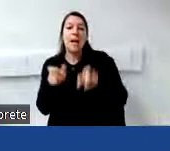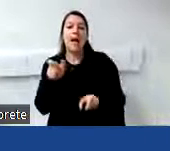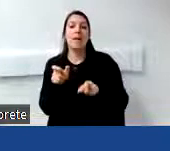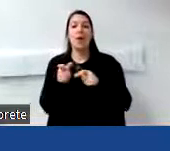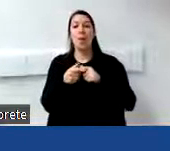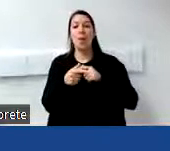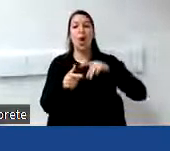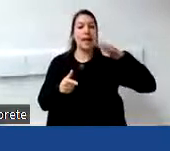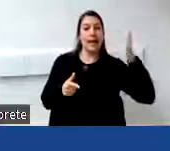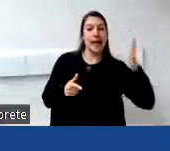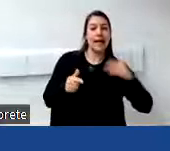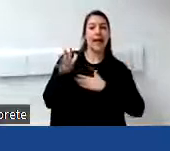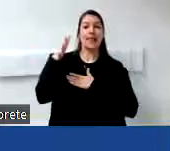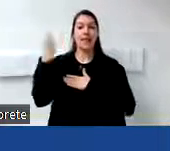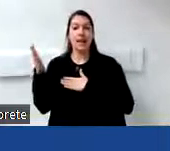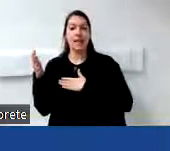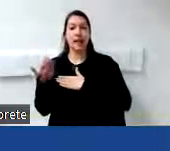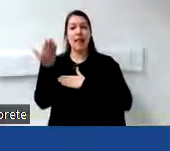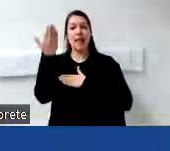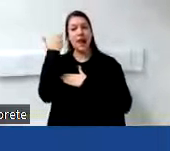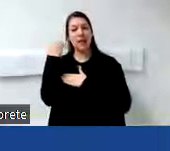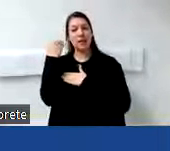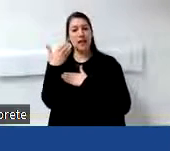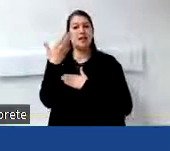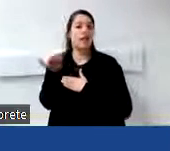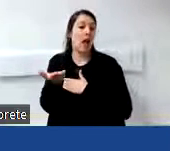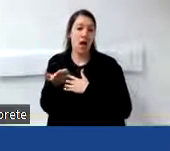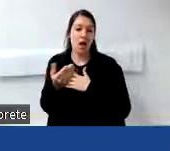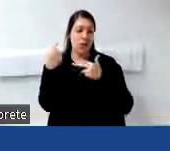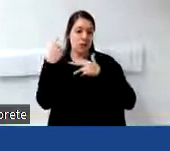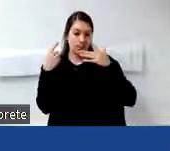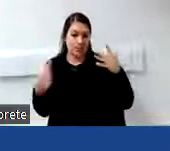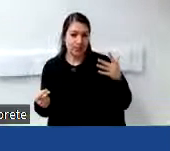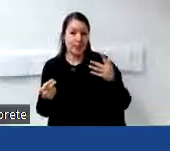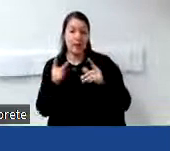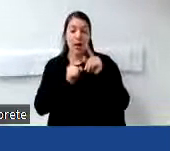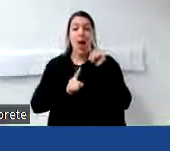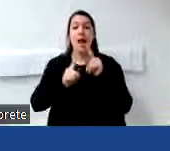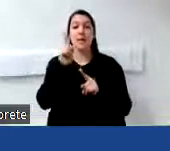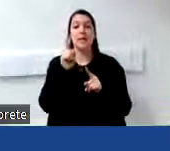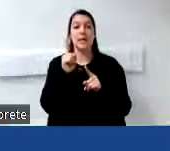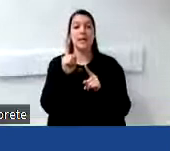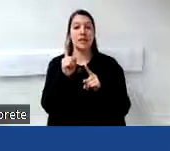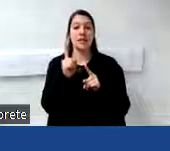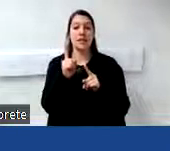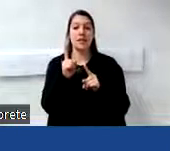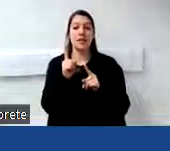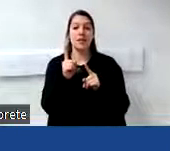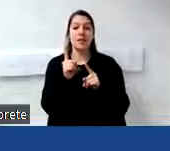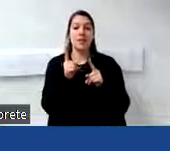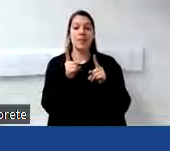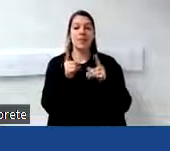izquierda, derecha, adelante, atrás, frente, abajo, arriba y otras similares. Muchas veces en el